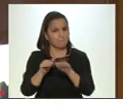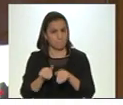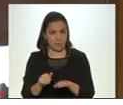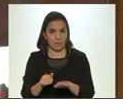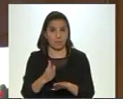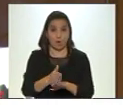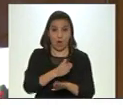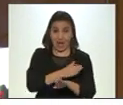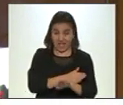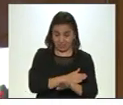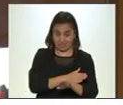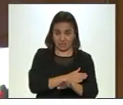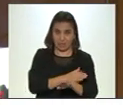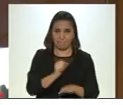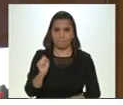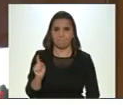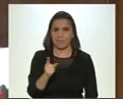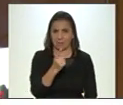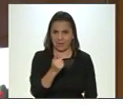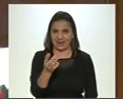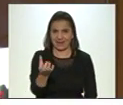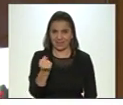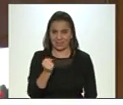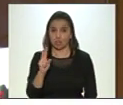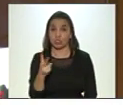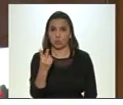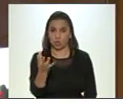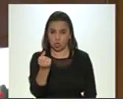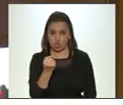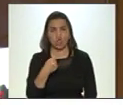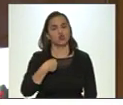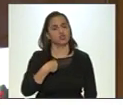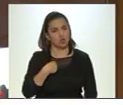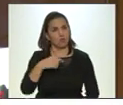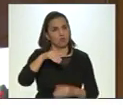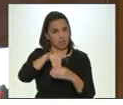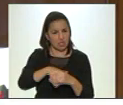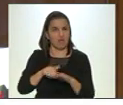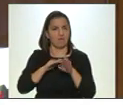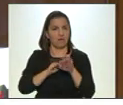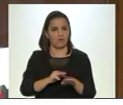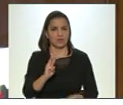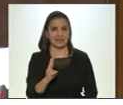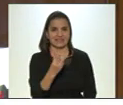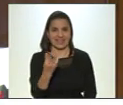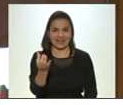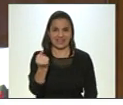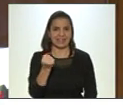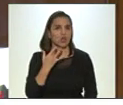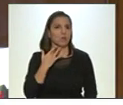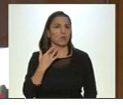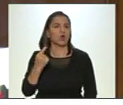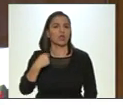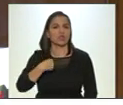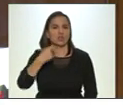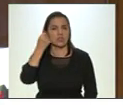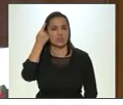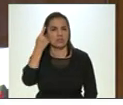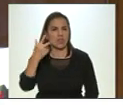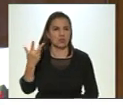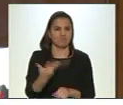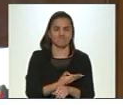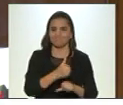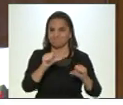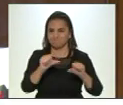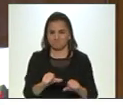lo hice en el primer y segundo retiro, votaré a favor de este tercer retiro, porque entiendo el drama terrible